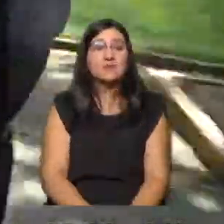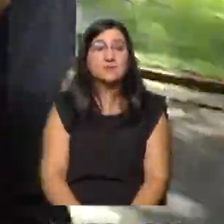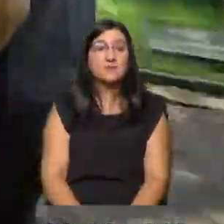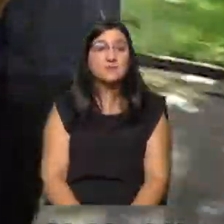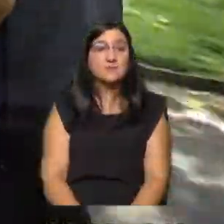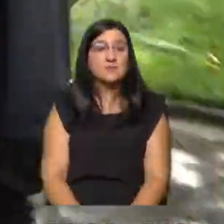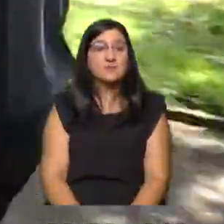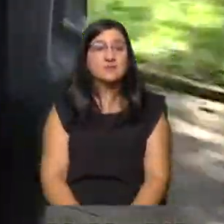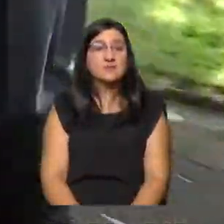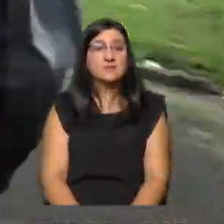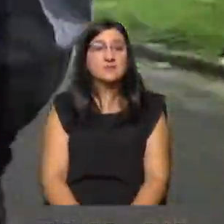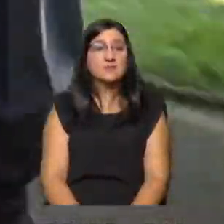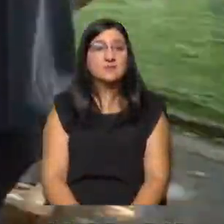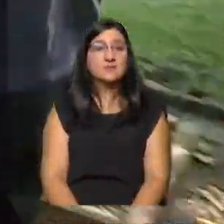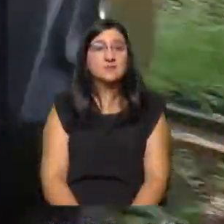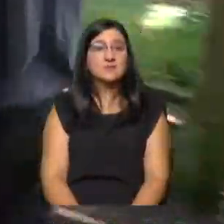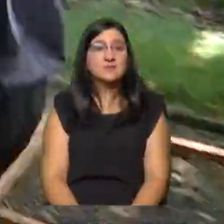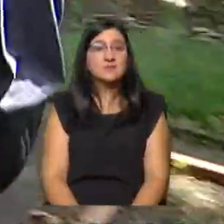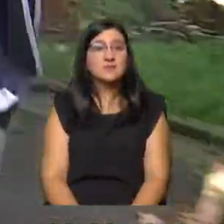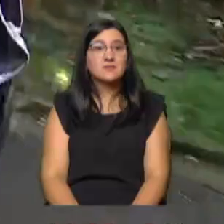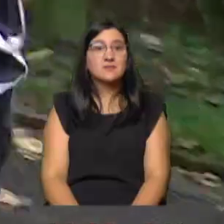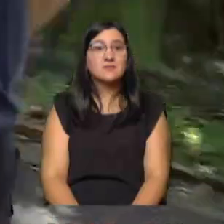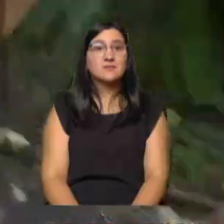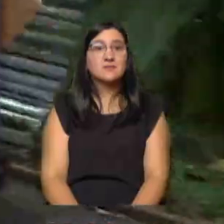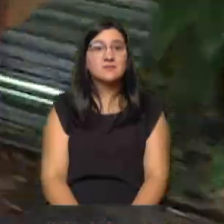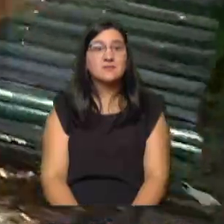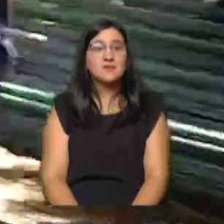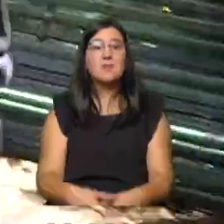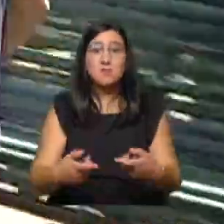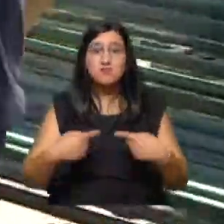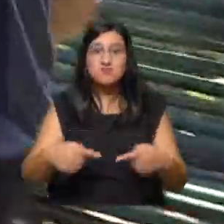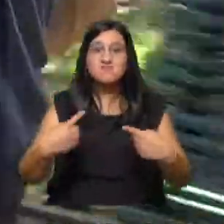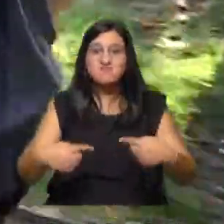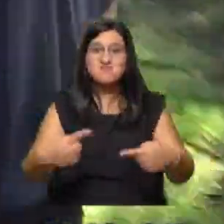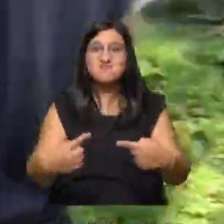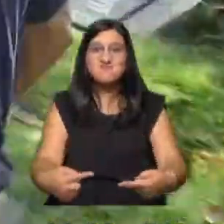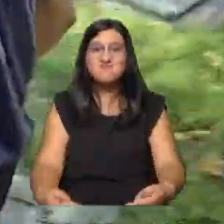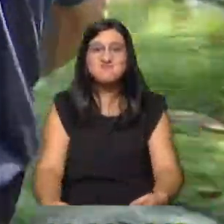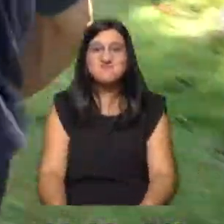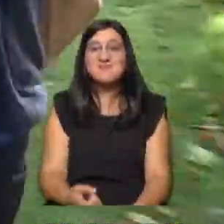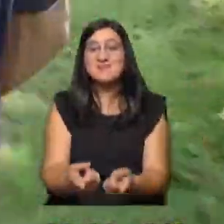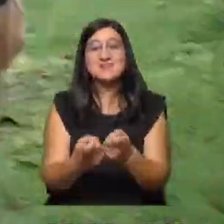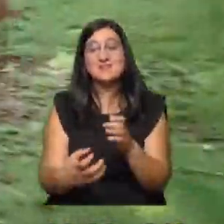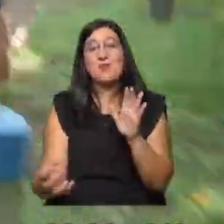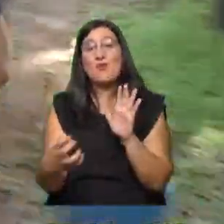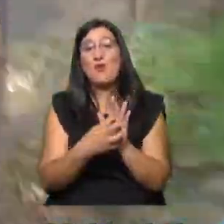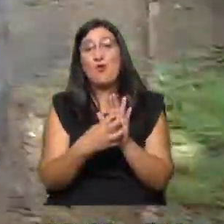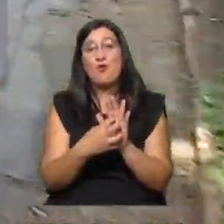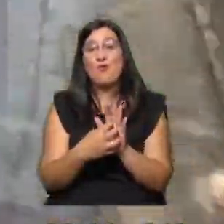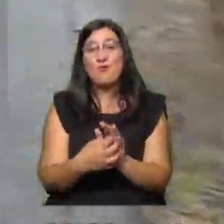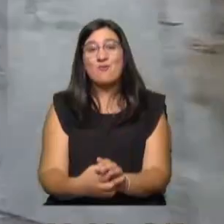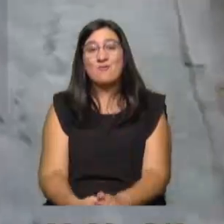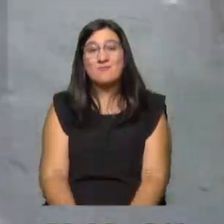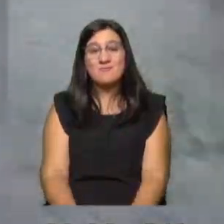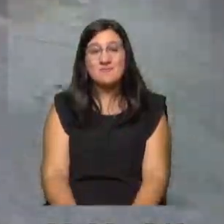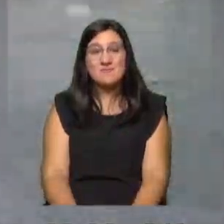movió. Ah, se movió. Pero vamos a ver, Fito, si llegamos en la super carretilla de TV. Si hay que ponerle el logo, ¿eh? Hay que plotearla esta carretilla,